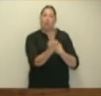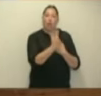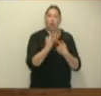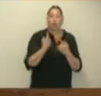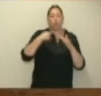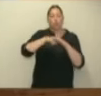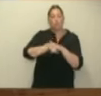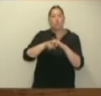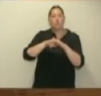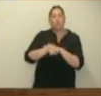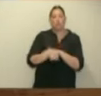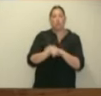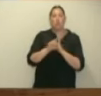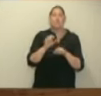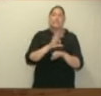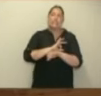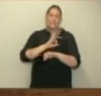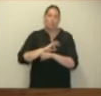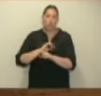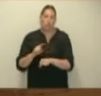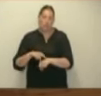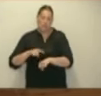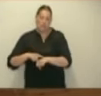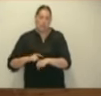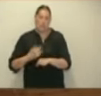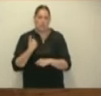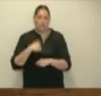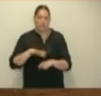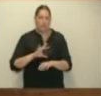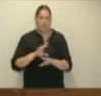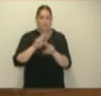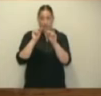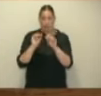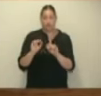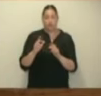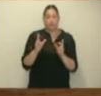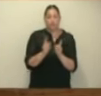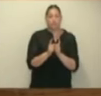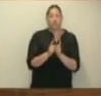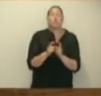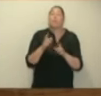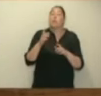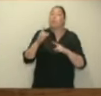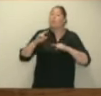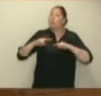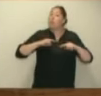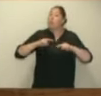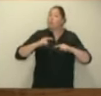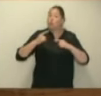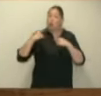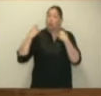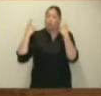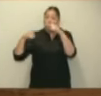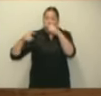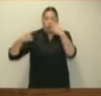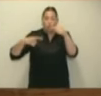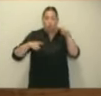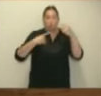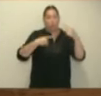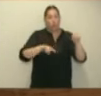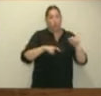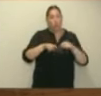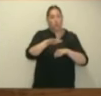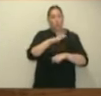tramitación con su voto favorable. La decisión está en su mano. Tomar en consideración esta proposición de